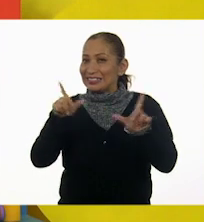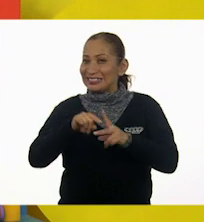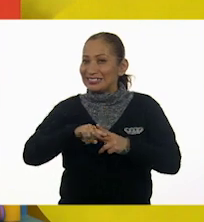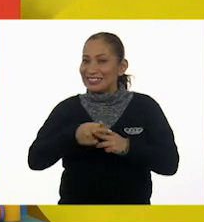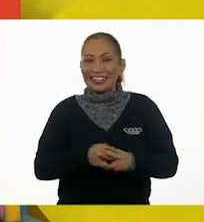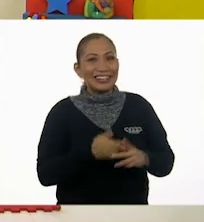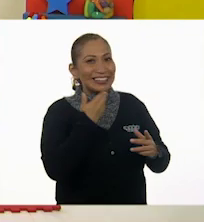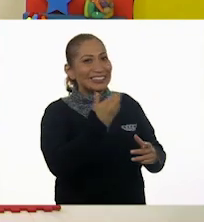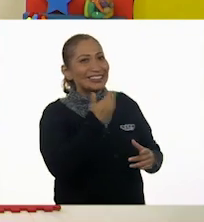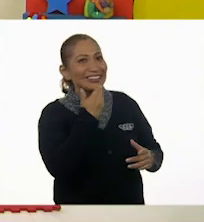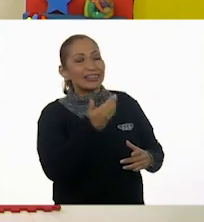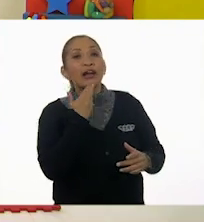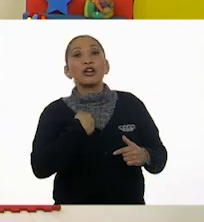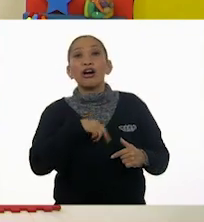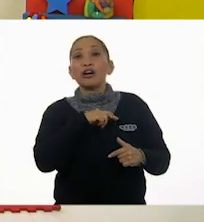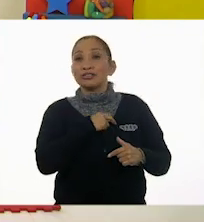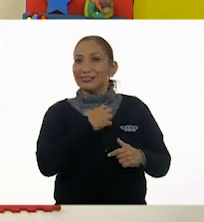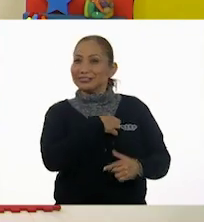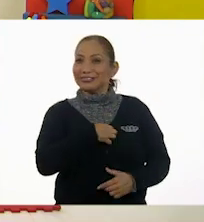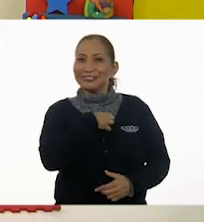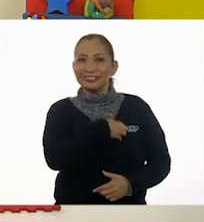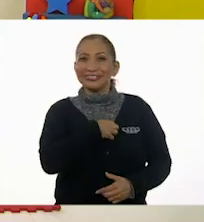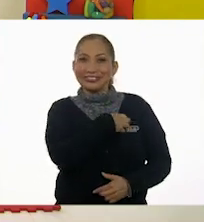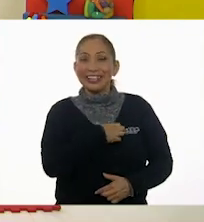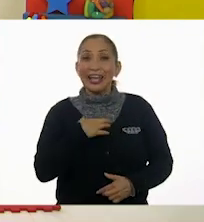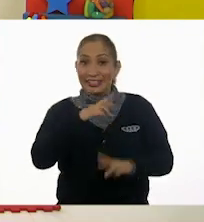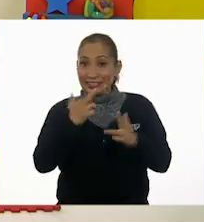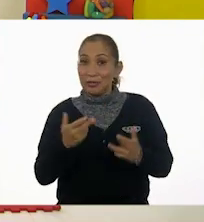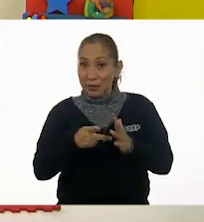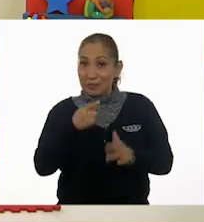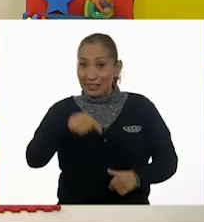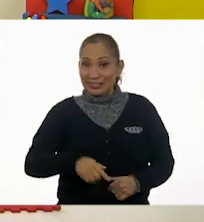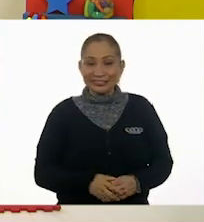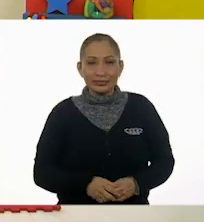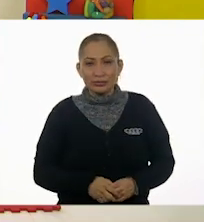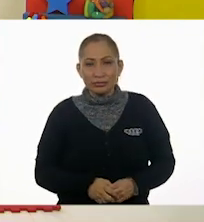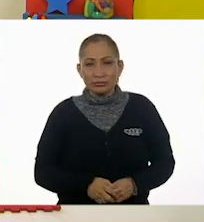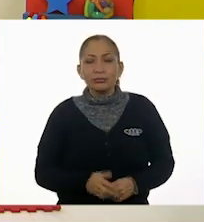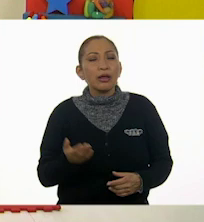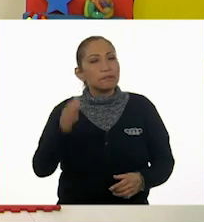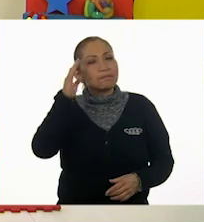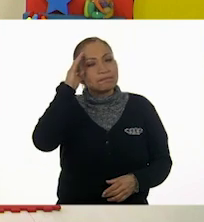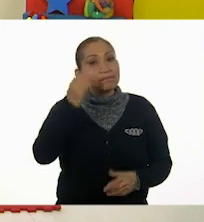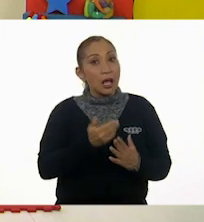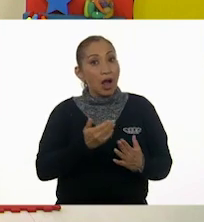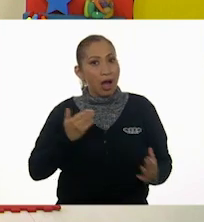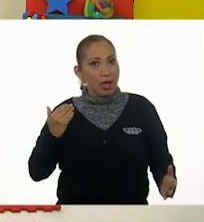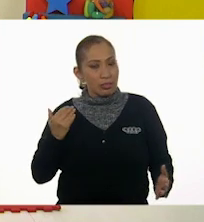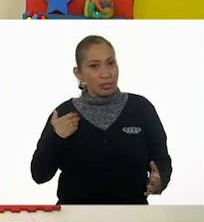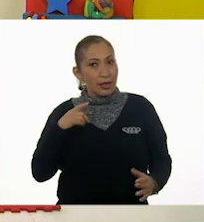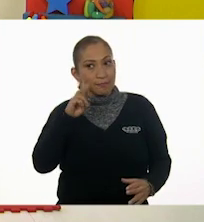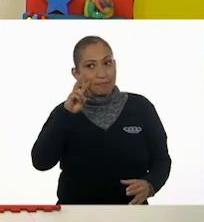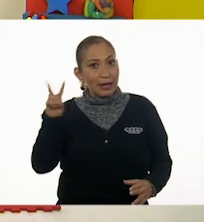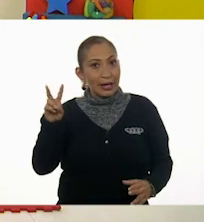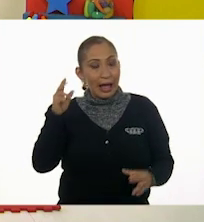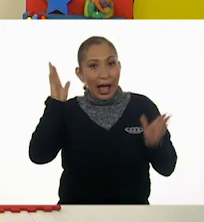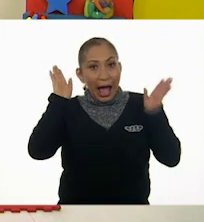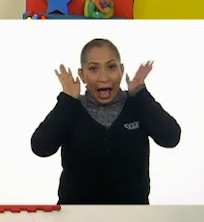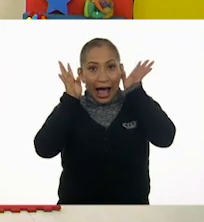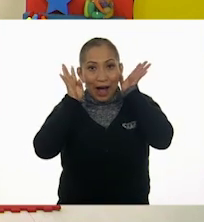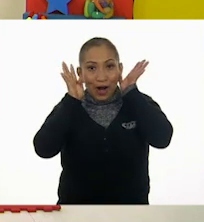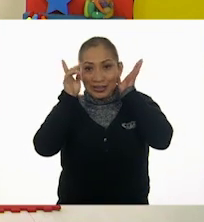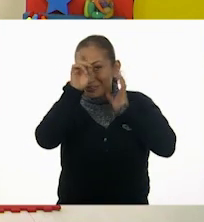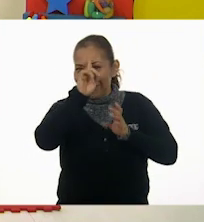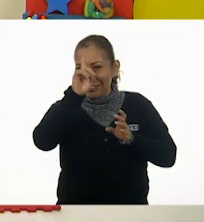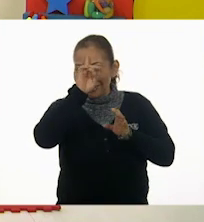empezar. Nosotros estamos muy contentos de recibirte una vez más. Pero, ¿qué les parece si antes de comenzar vamos con Ajolisto, que